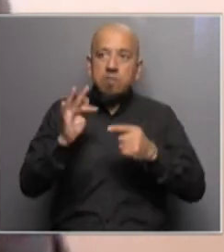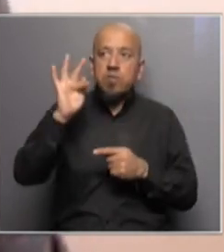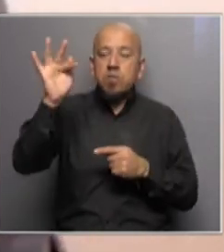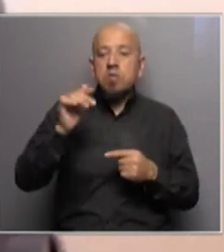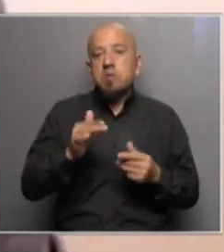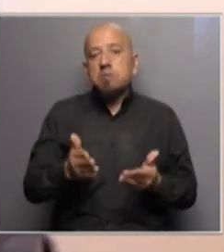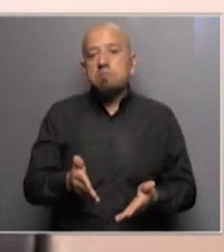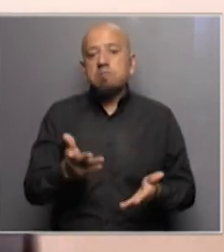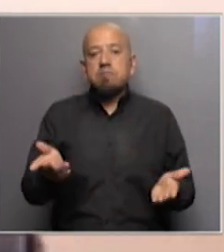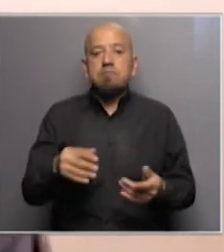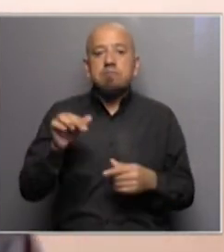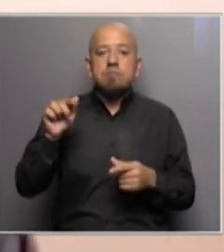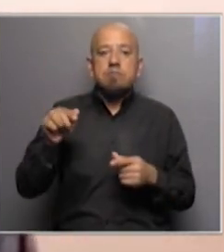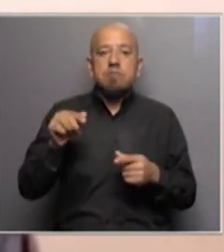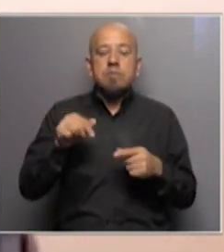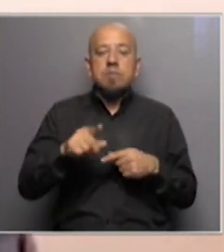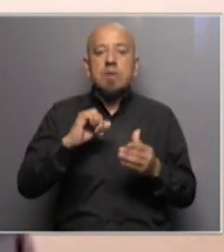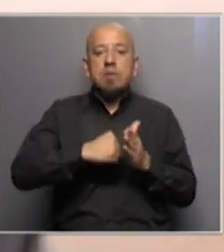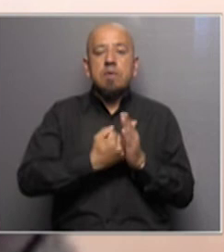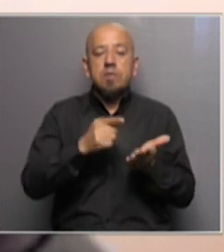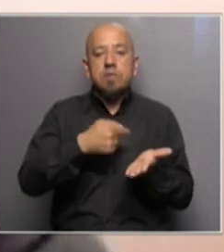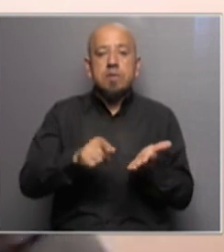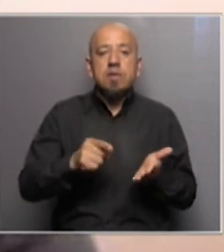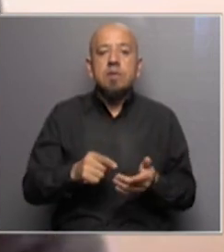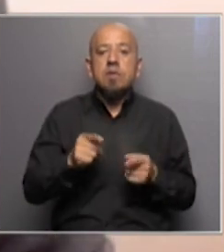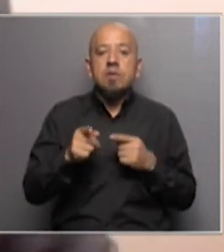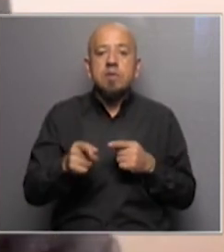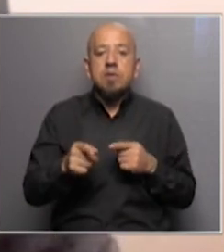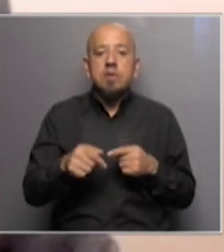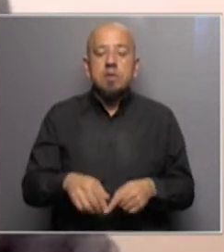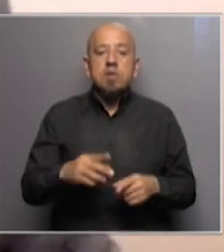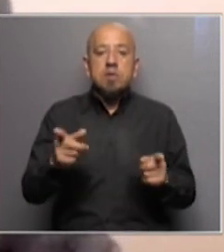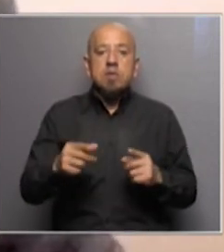las encuestas de expectativas del Banco Central que marca que el